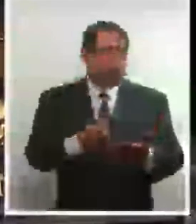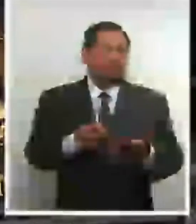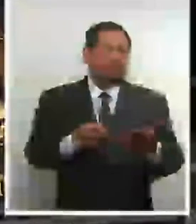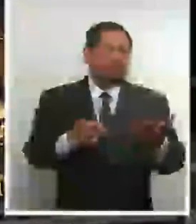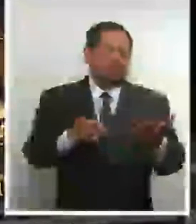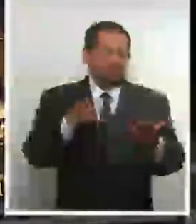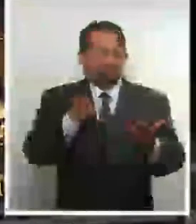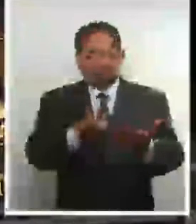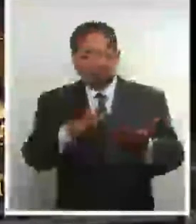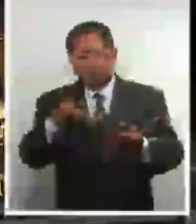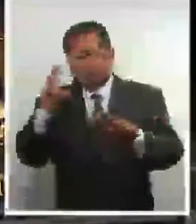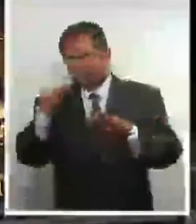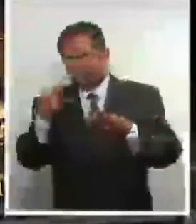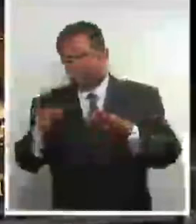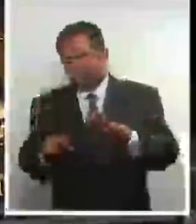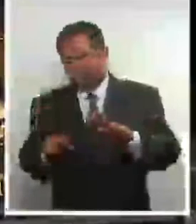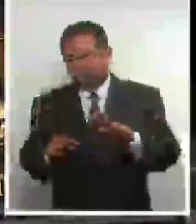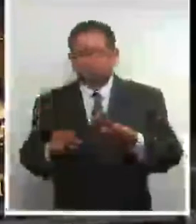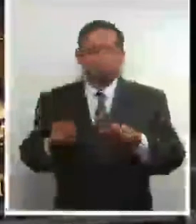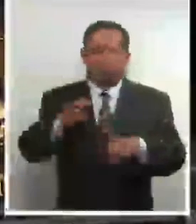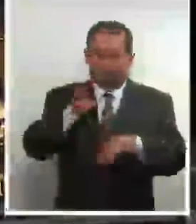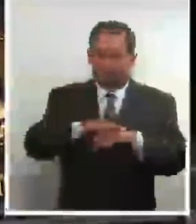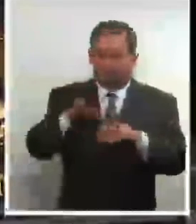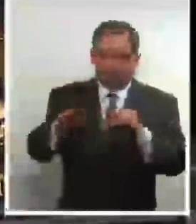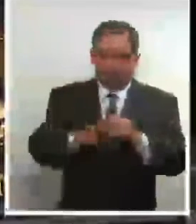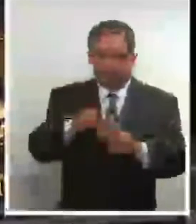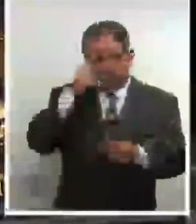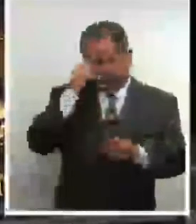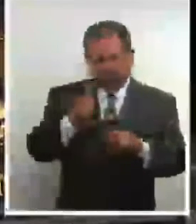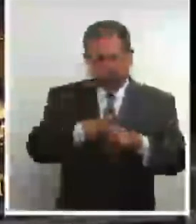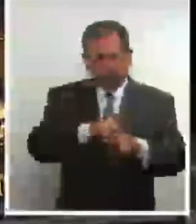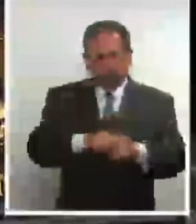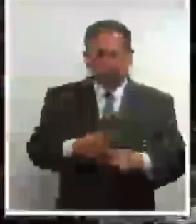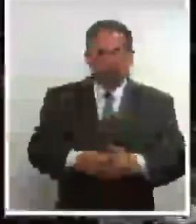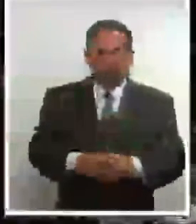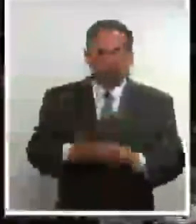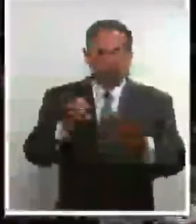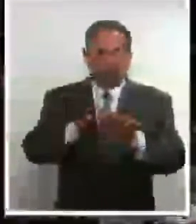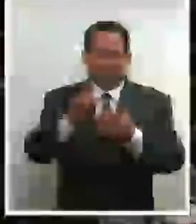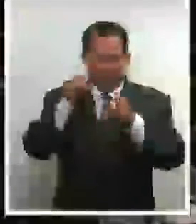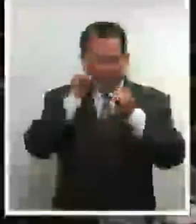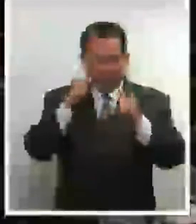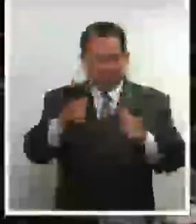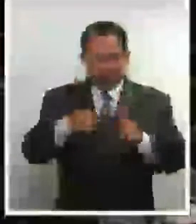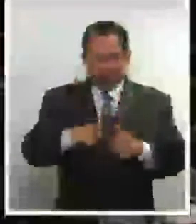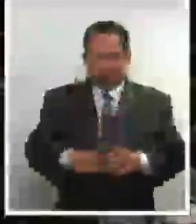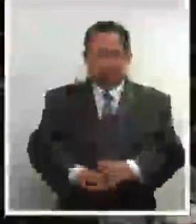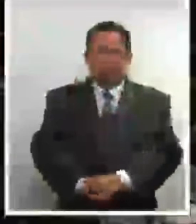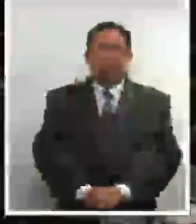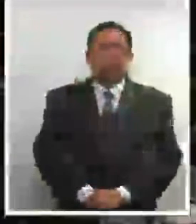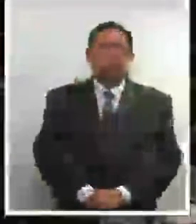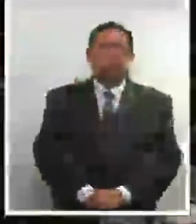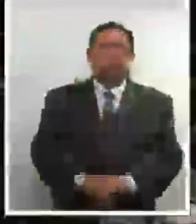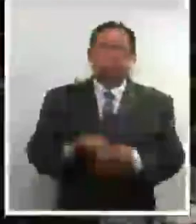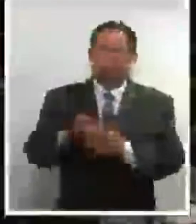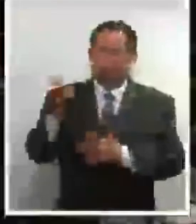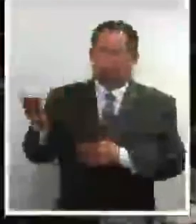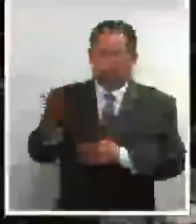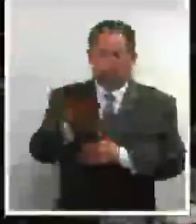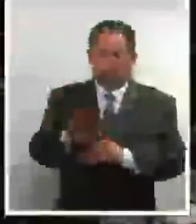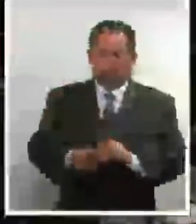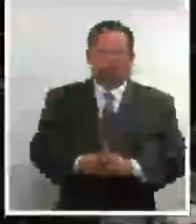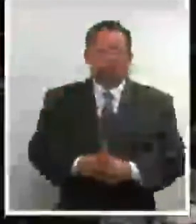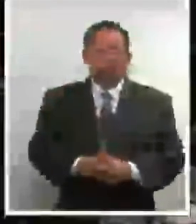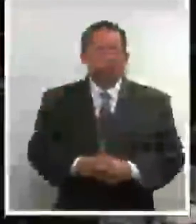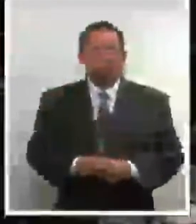las reservas, además de las razones que di anteriormente. Muchas gracias por su atención. Gracias a usted.